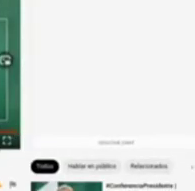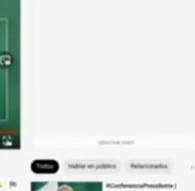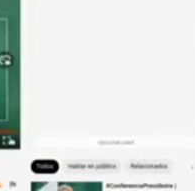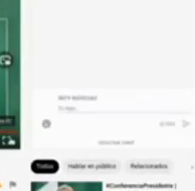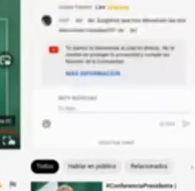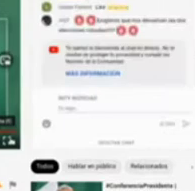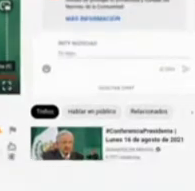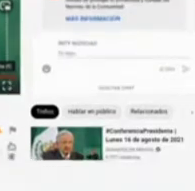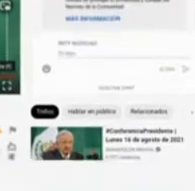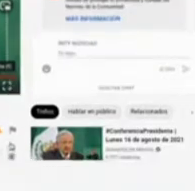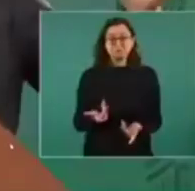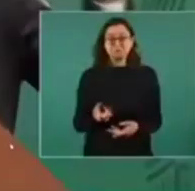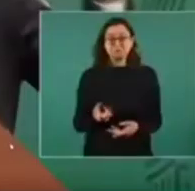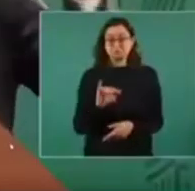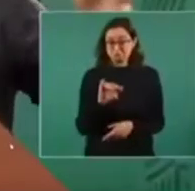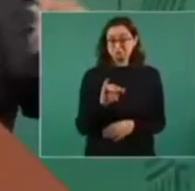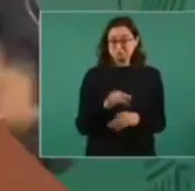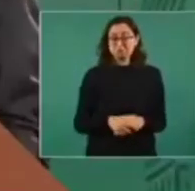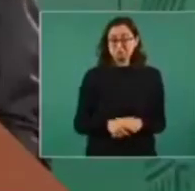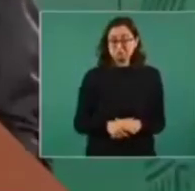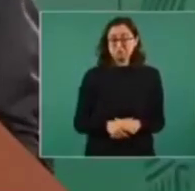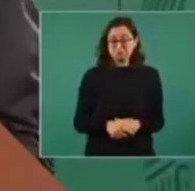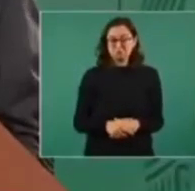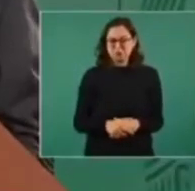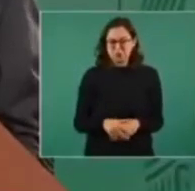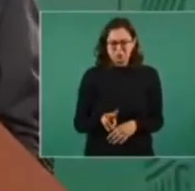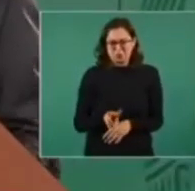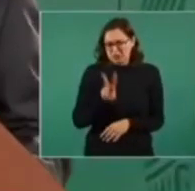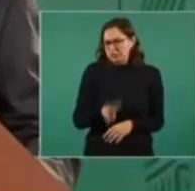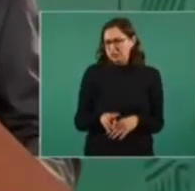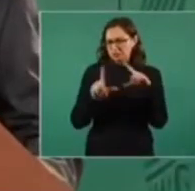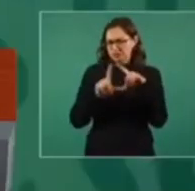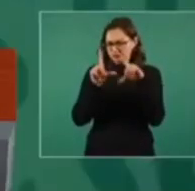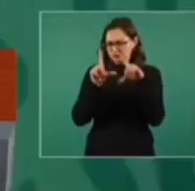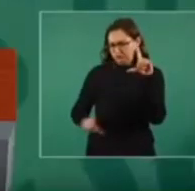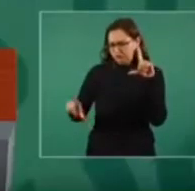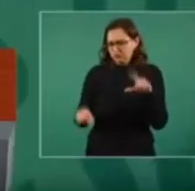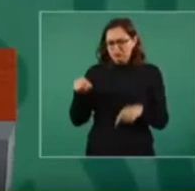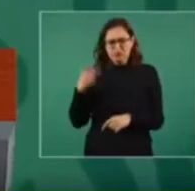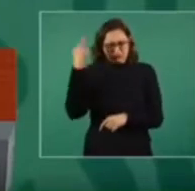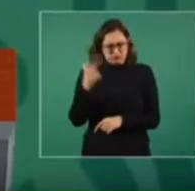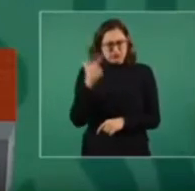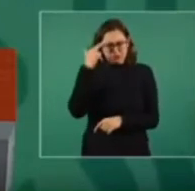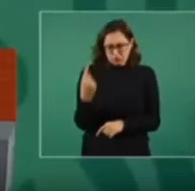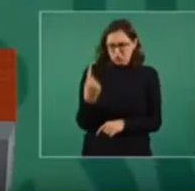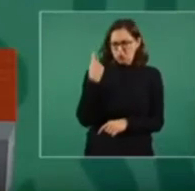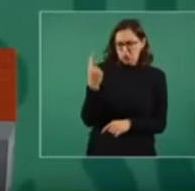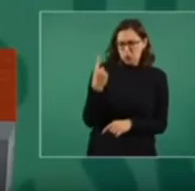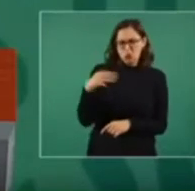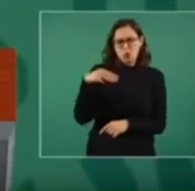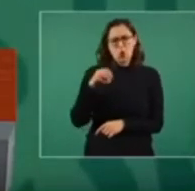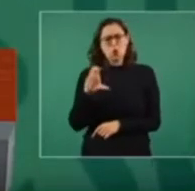Sí, había un poder centralizado fuerte.